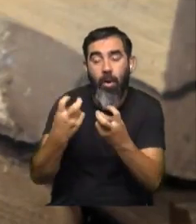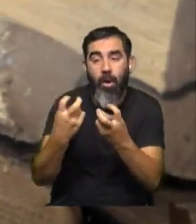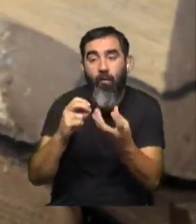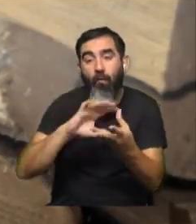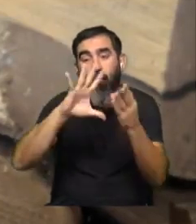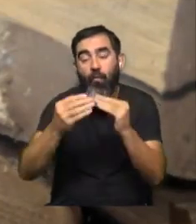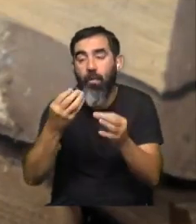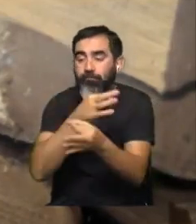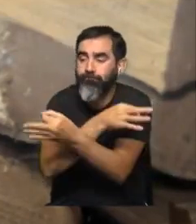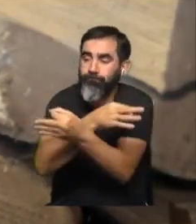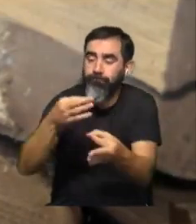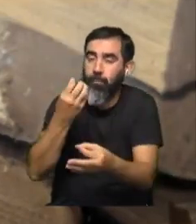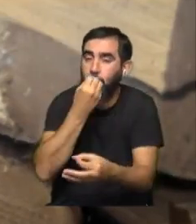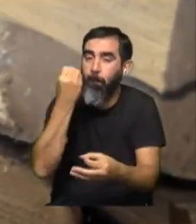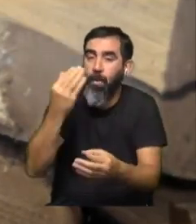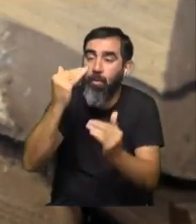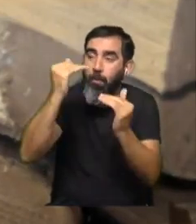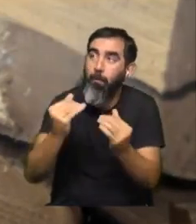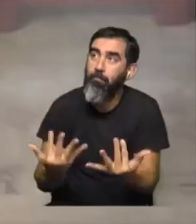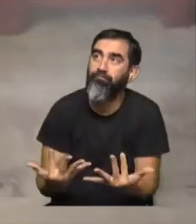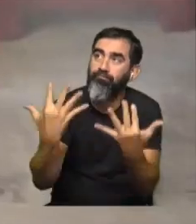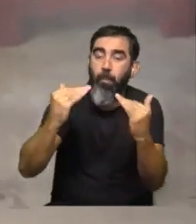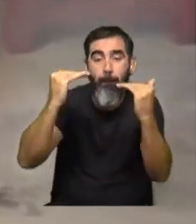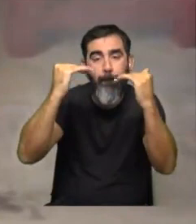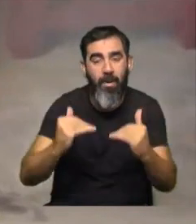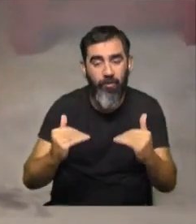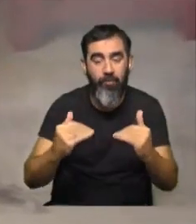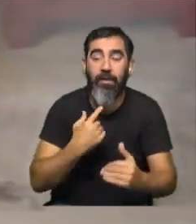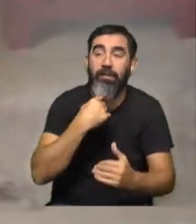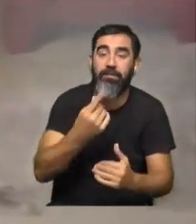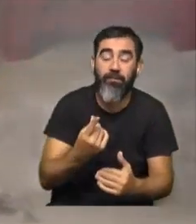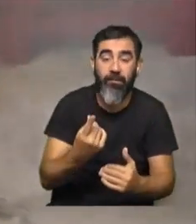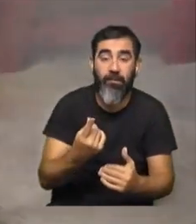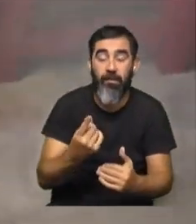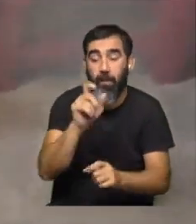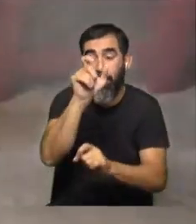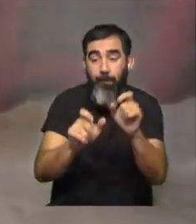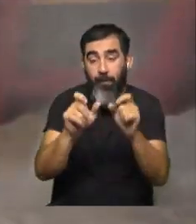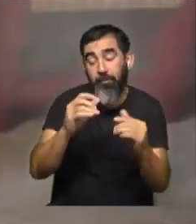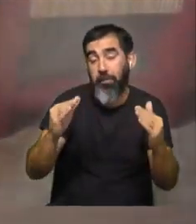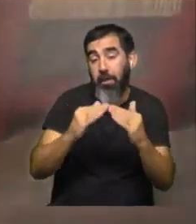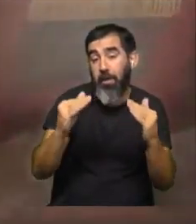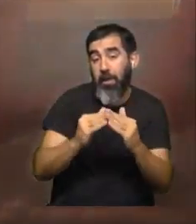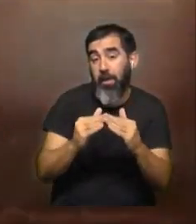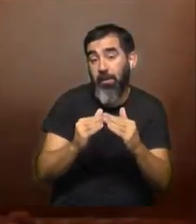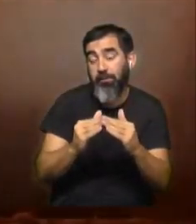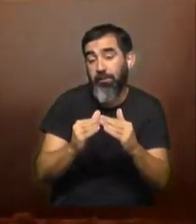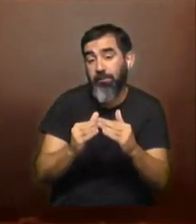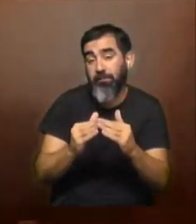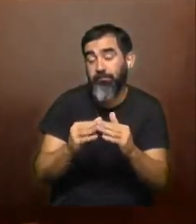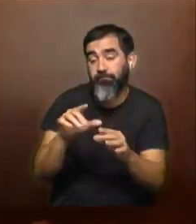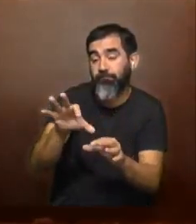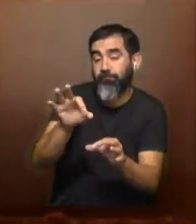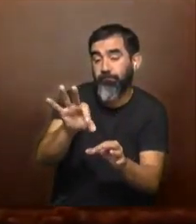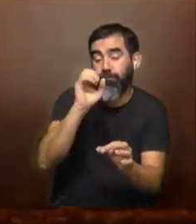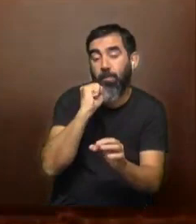de mayor eficiencia y de menores emisiones que sirvan para que bueno, los usuarios o los tomadores de decisión vayan en ese